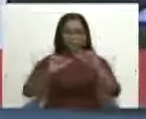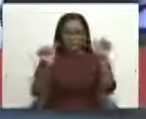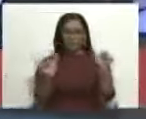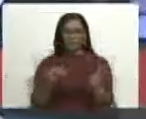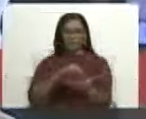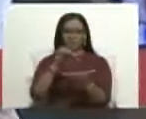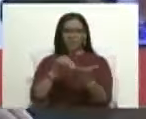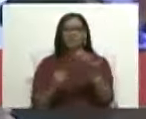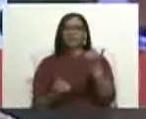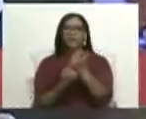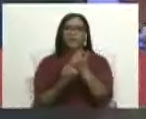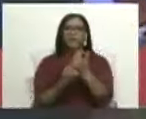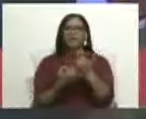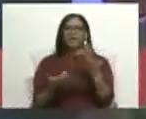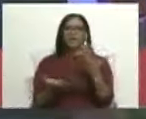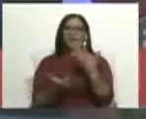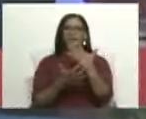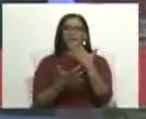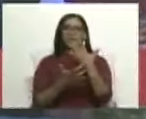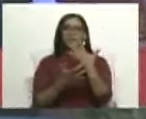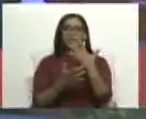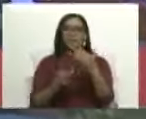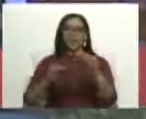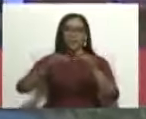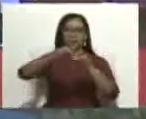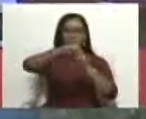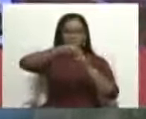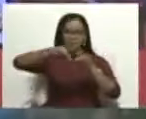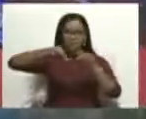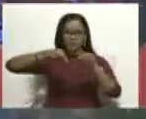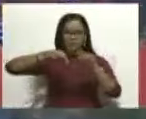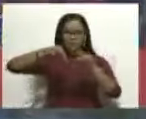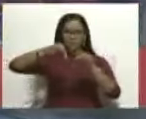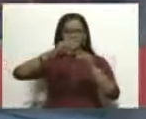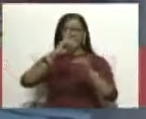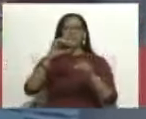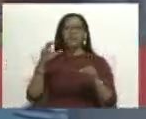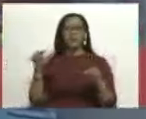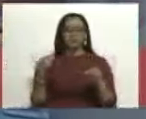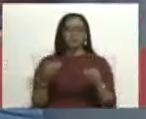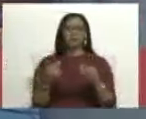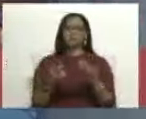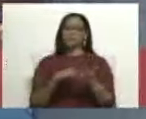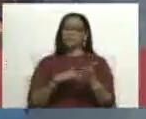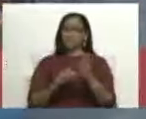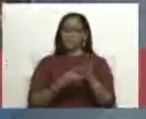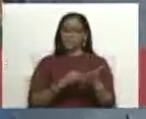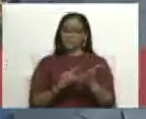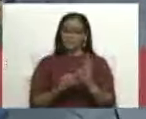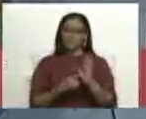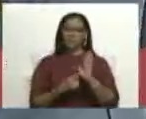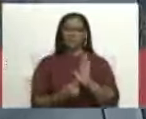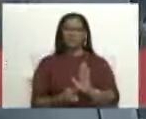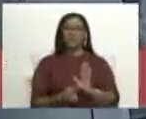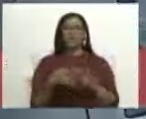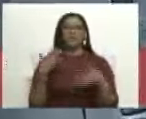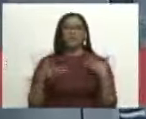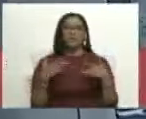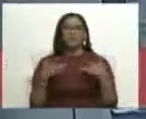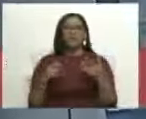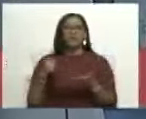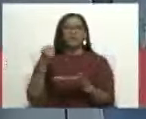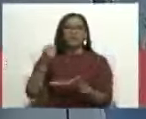en la tecnología para crear una réplica del bisturí punta de diamante. Un dato significativo de esta actividad y de estos premios de